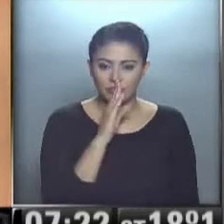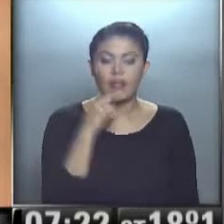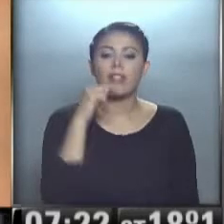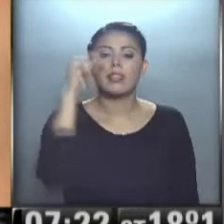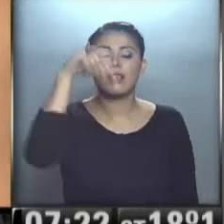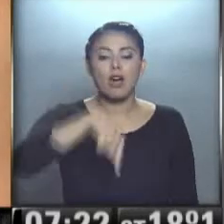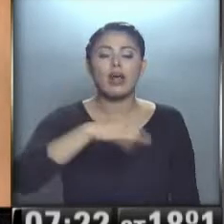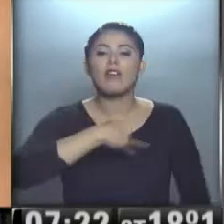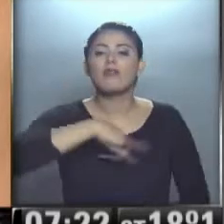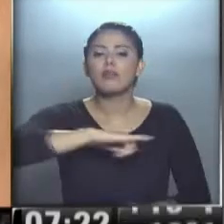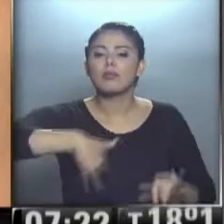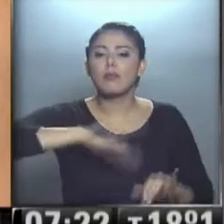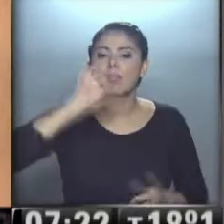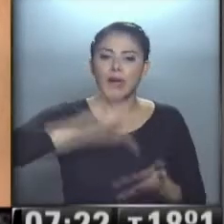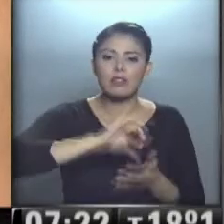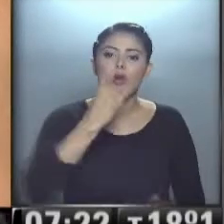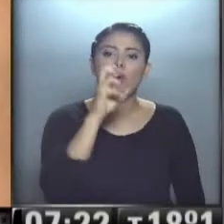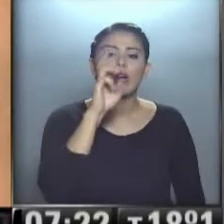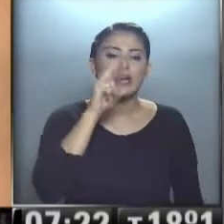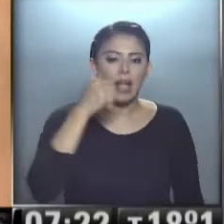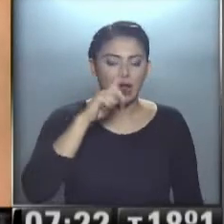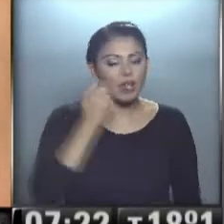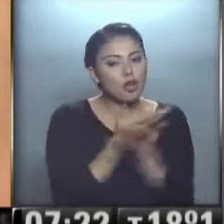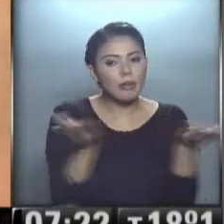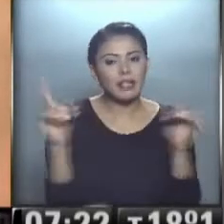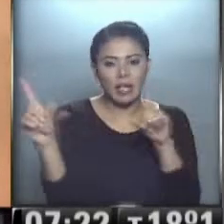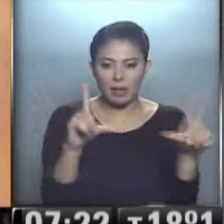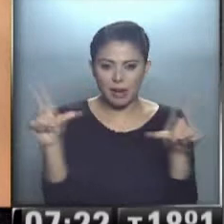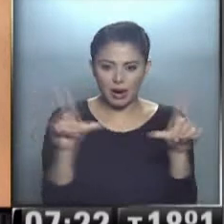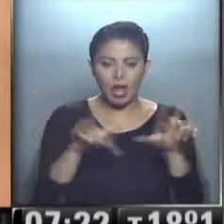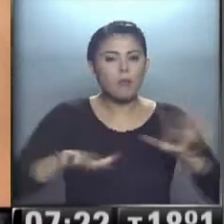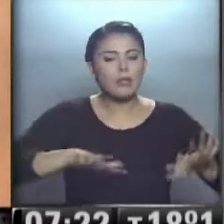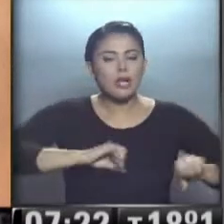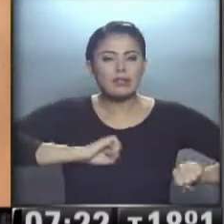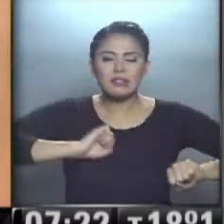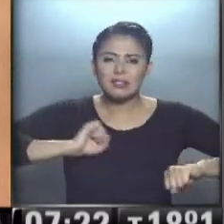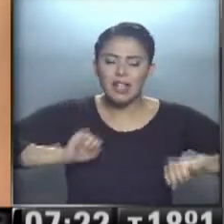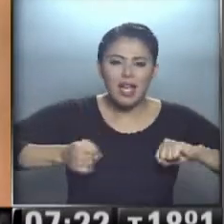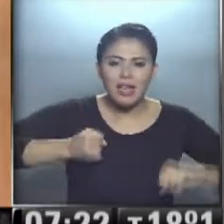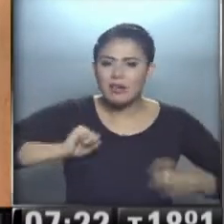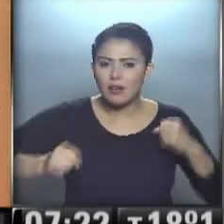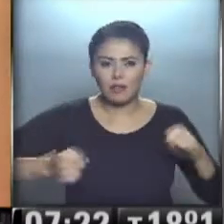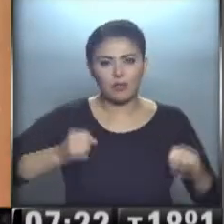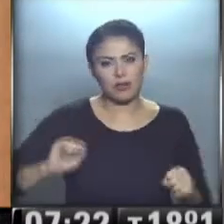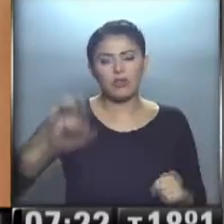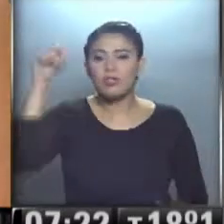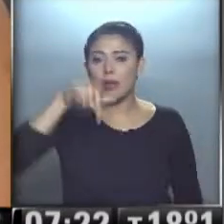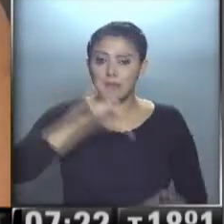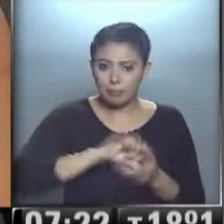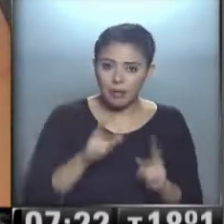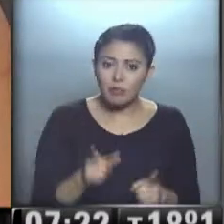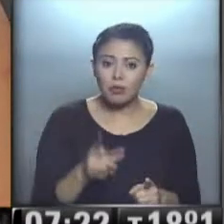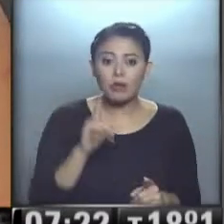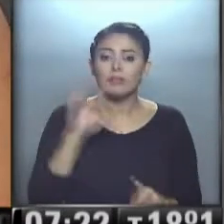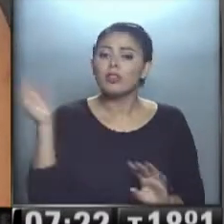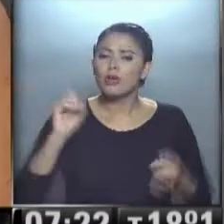destacada nos lleva a Ucrania para compartir estas imágenes, momentos de tensión que se están viviendo por esas horas en este país. La